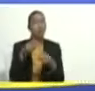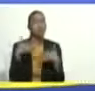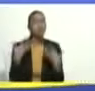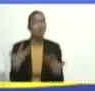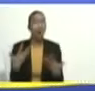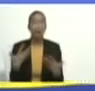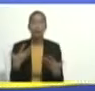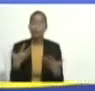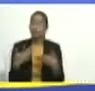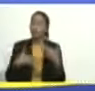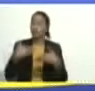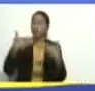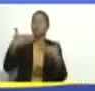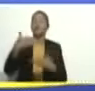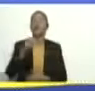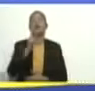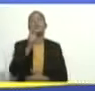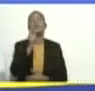generación tricentenaria.